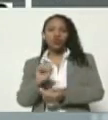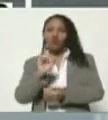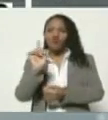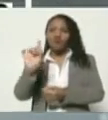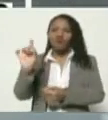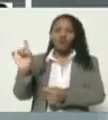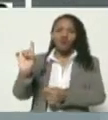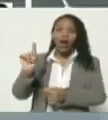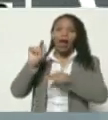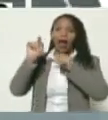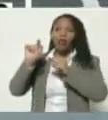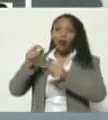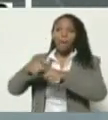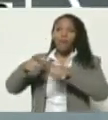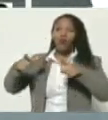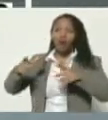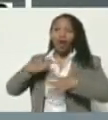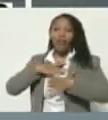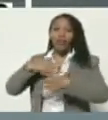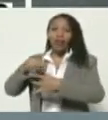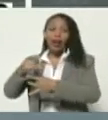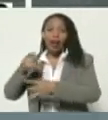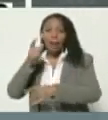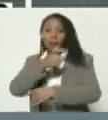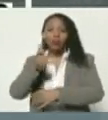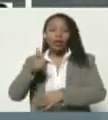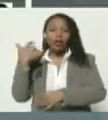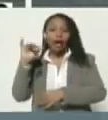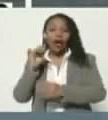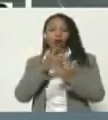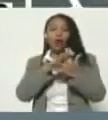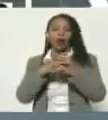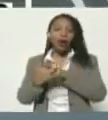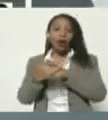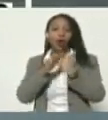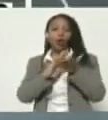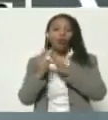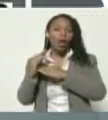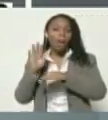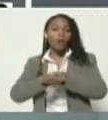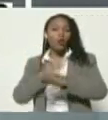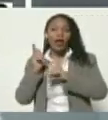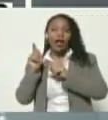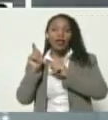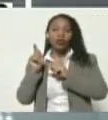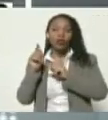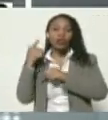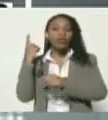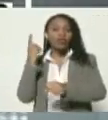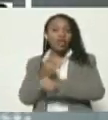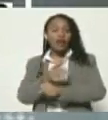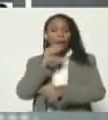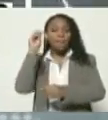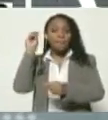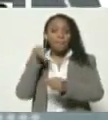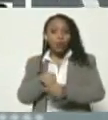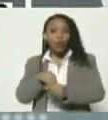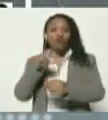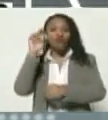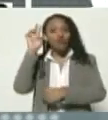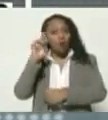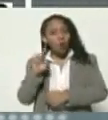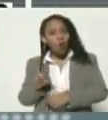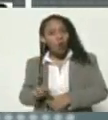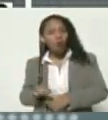no, esos son los de mayor interés para la gente que está en los barrios, en las comunidades, porque esos son los que deben estar metidos todos los